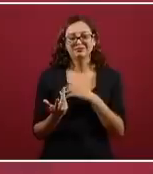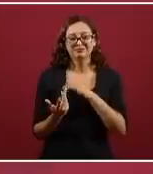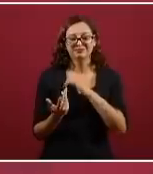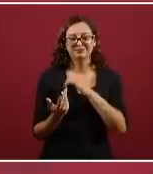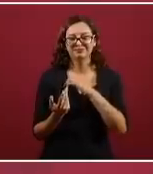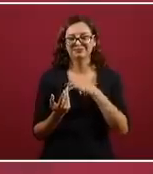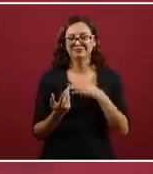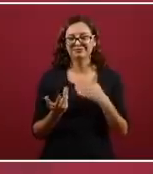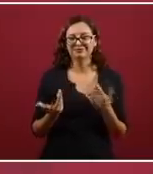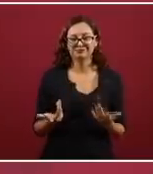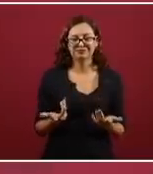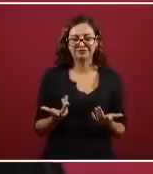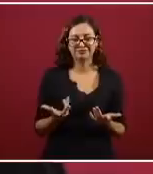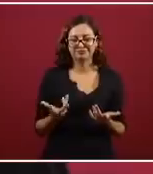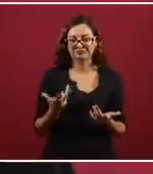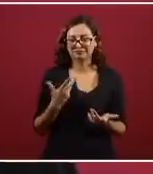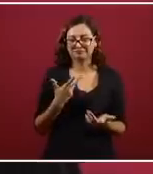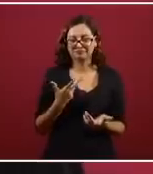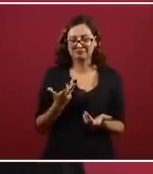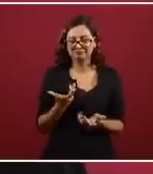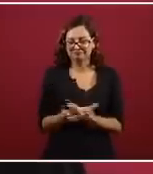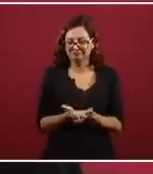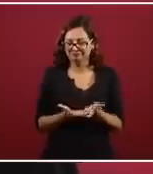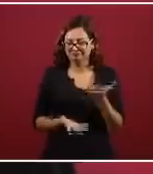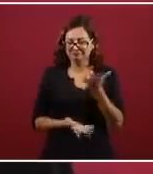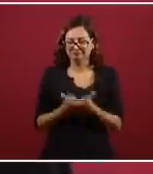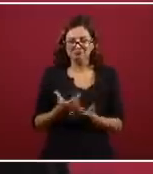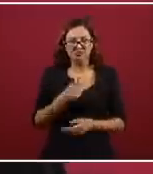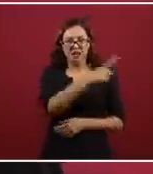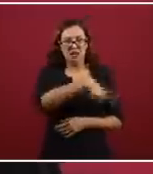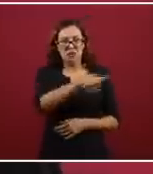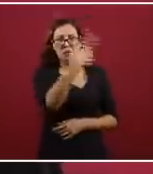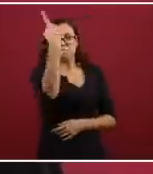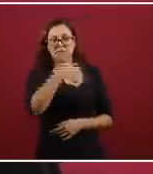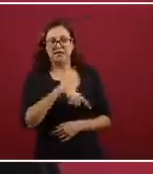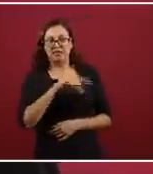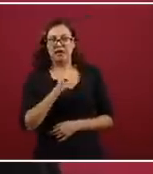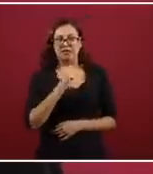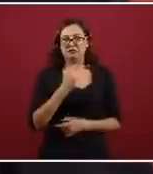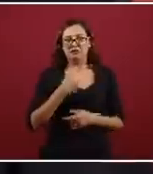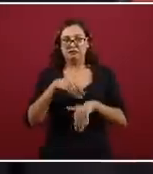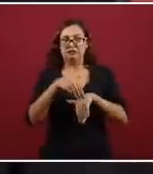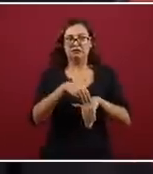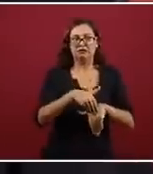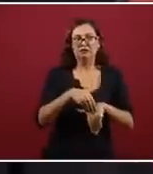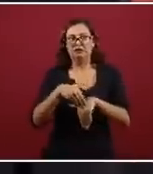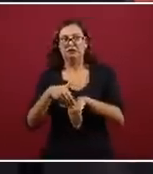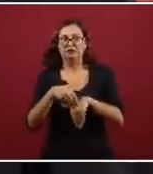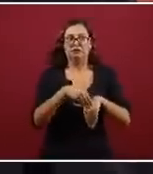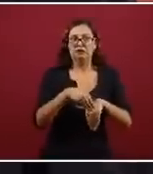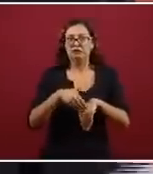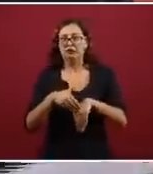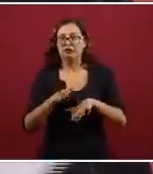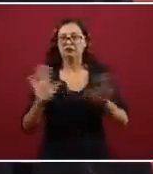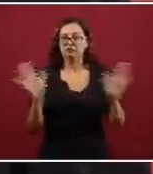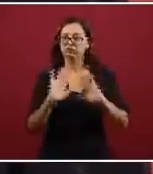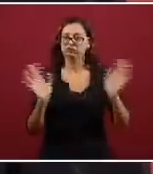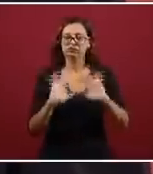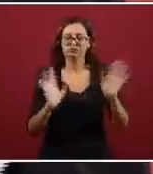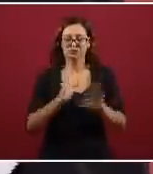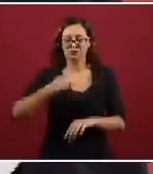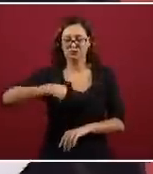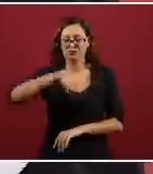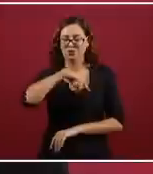lo que llevamos a la práctica por lo que dicen nuestros adversarios, nosotros actuamos en función de lo que